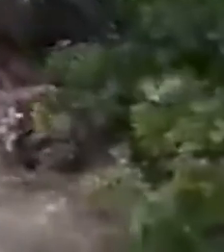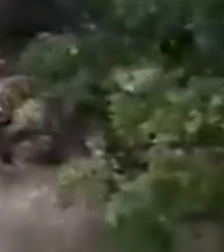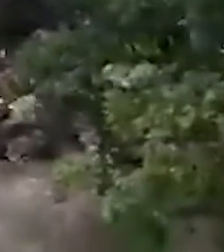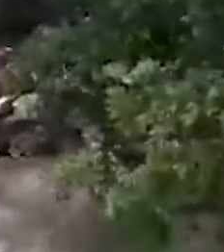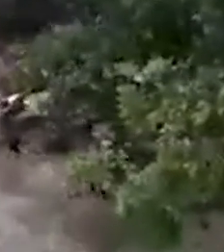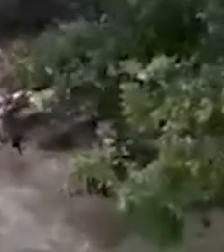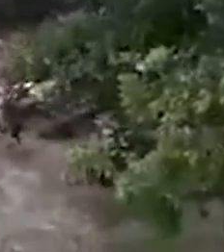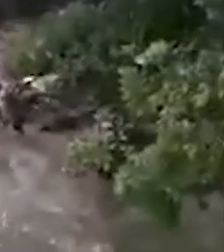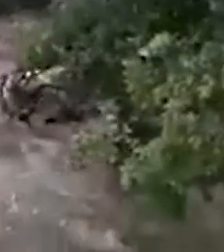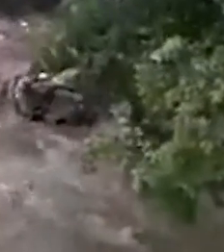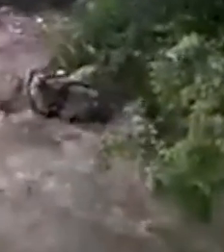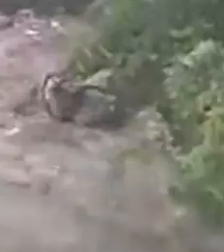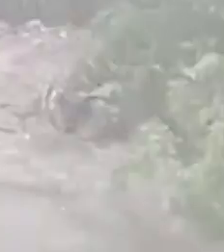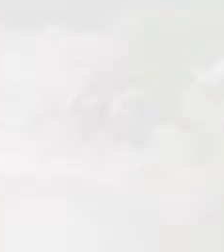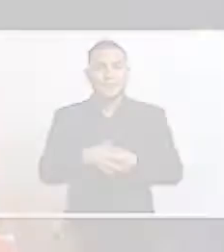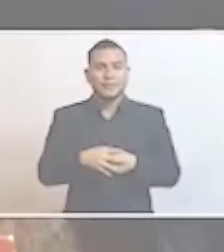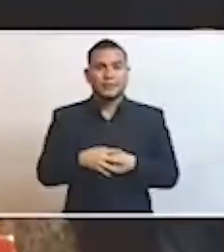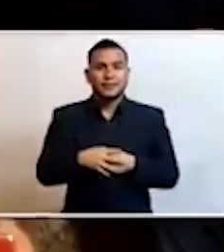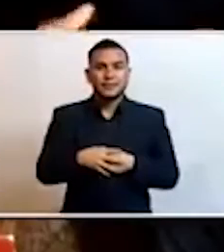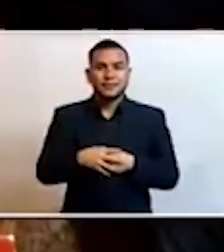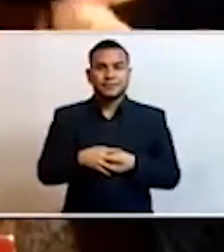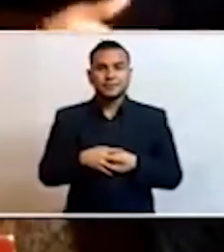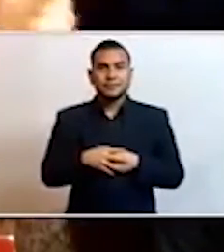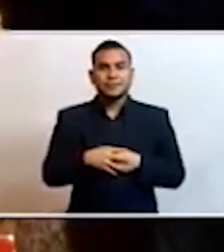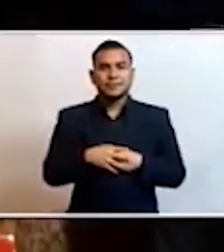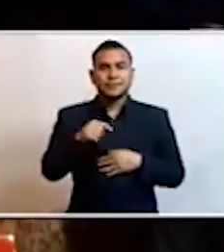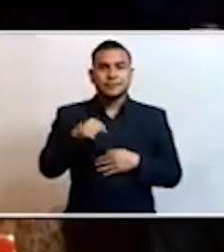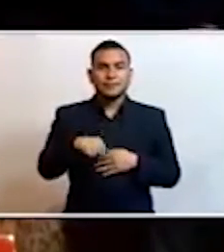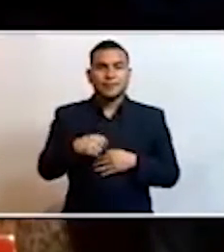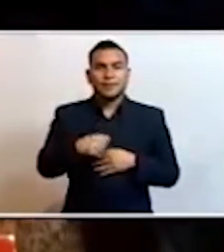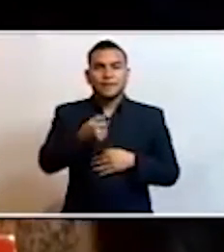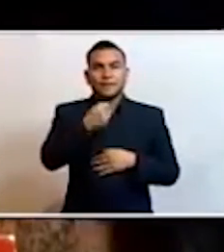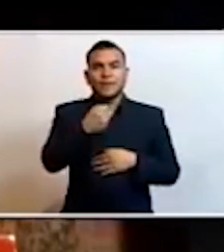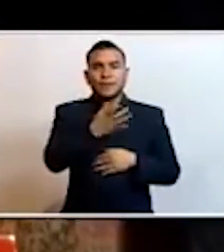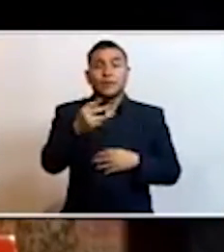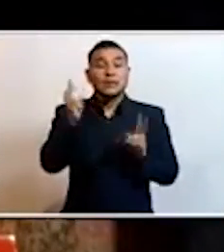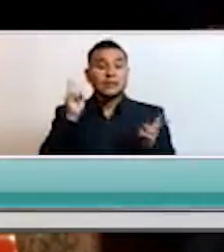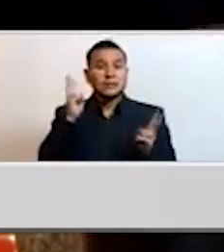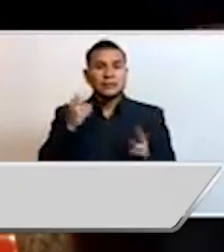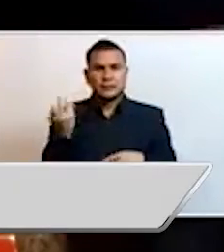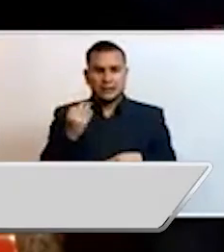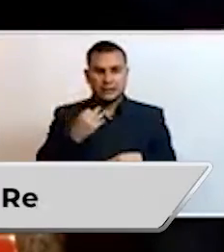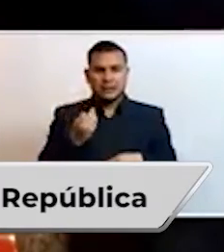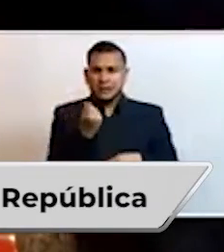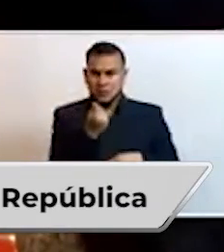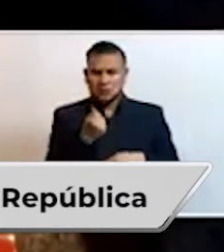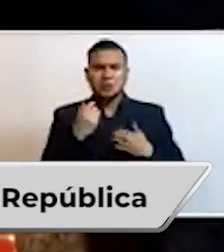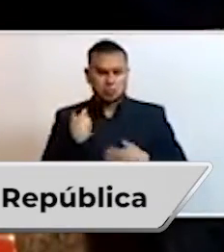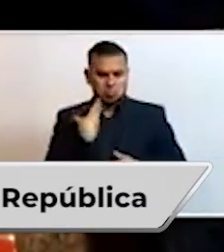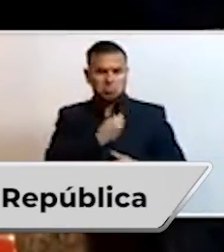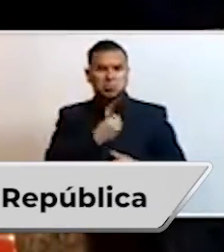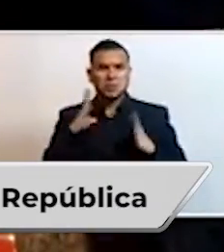de los 262 municipios. Hoy le mandé un mensaje al alcalde de San Salvador y le dije, si necesitas recursos, nosotros te los vamos a